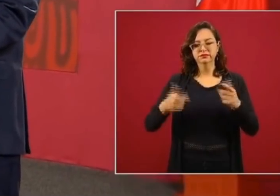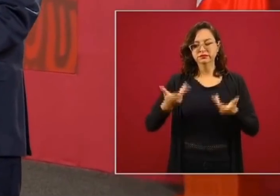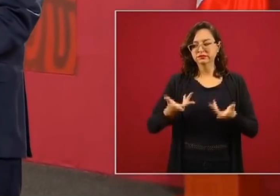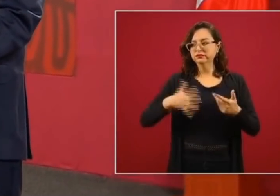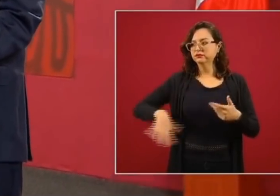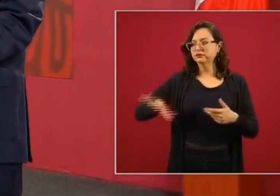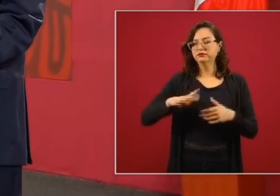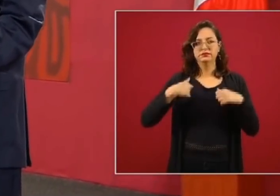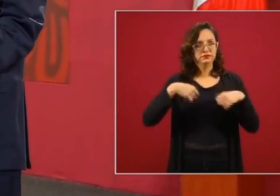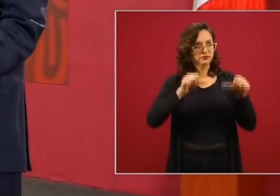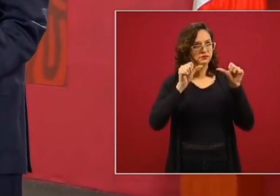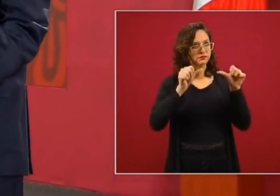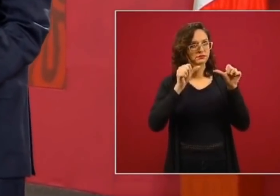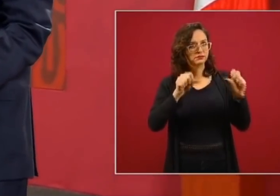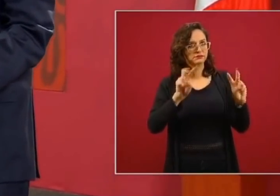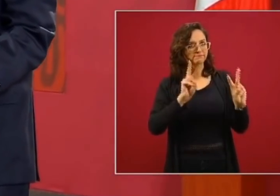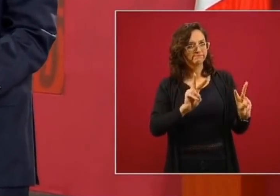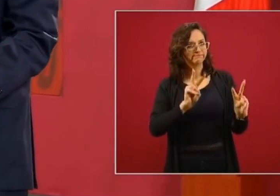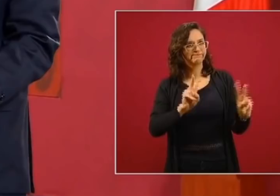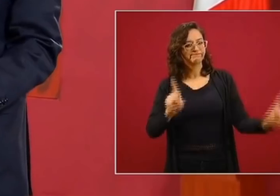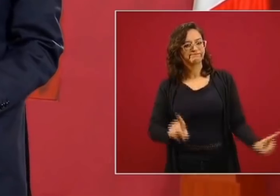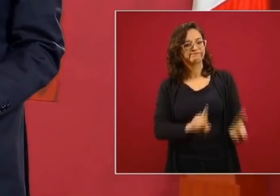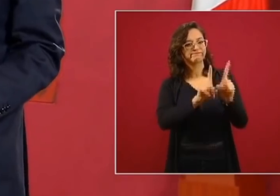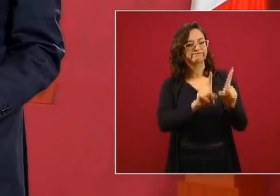pendientes de este encuentro.